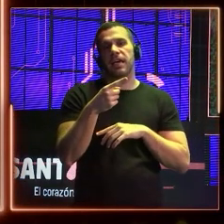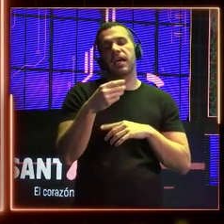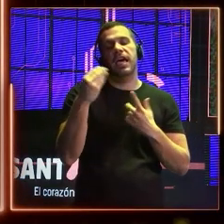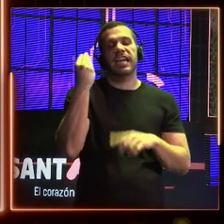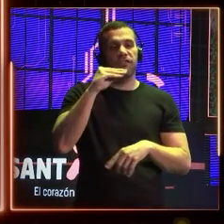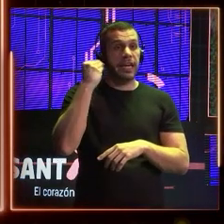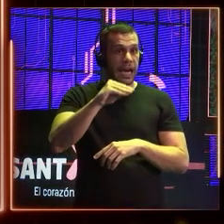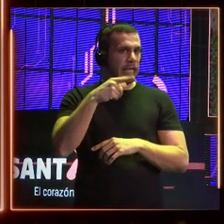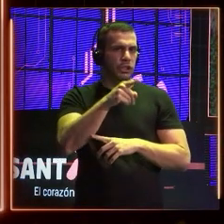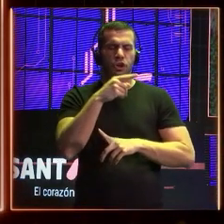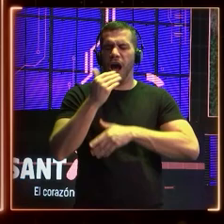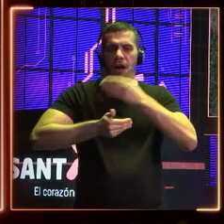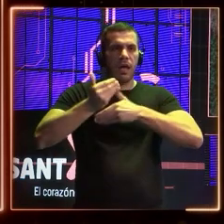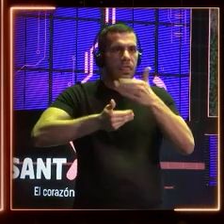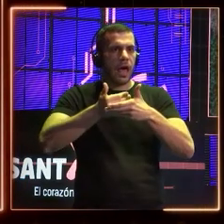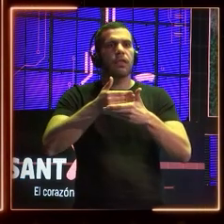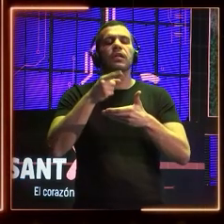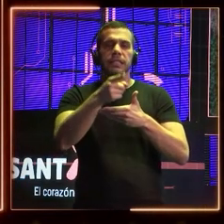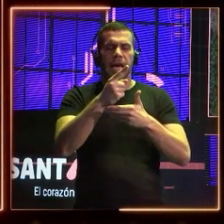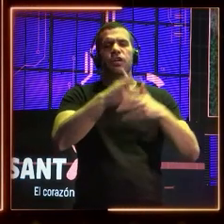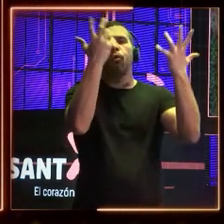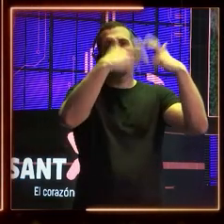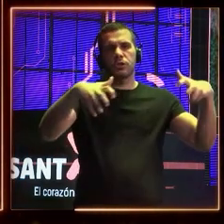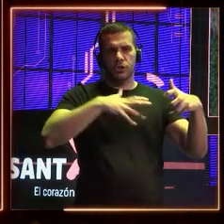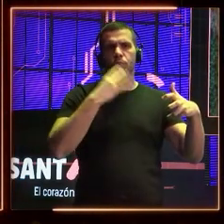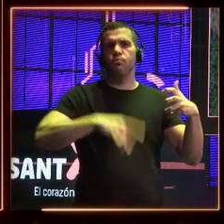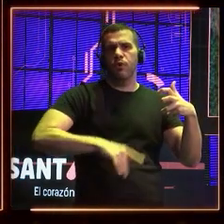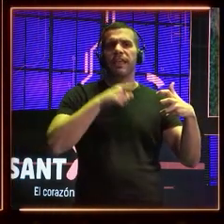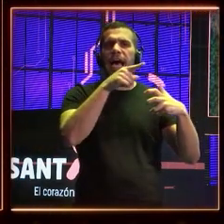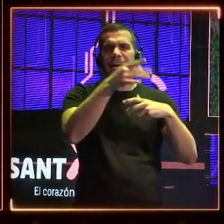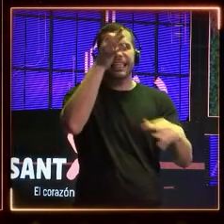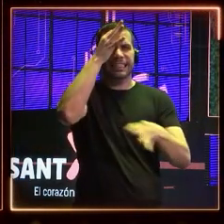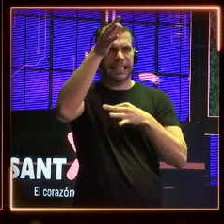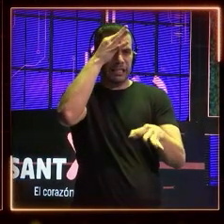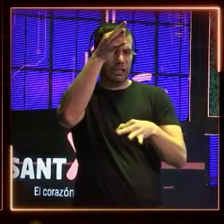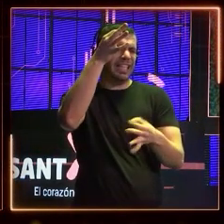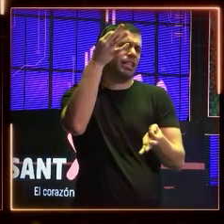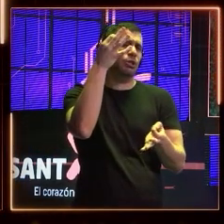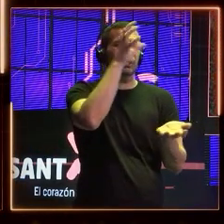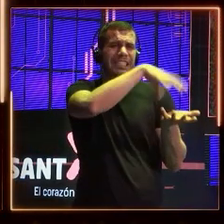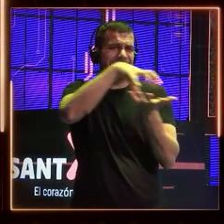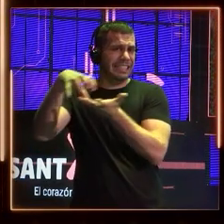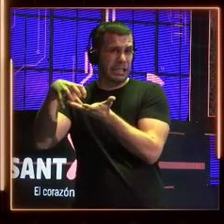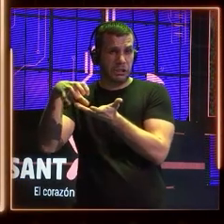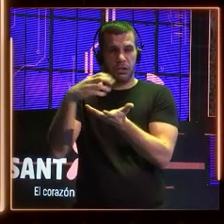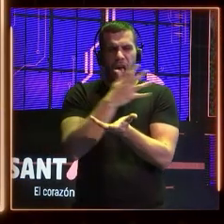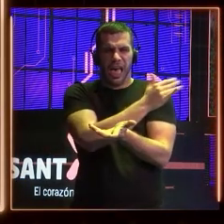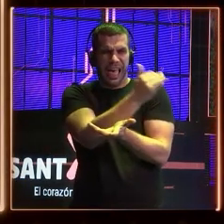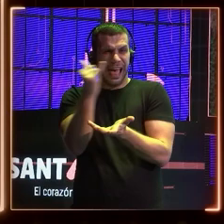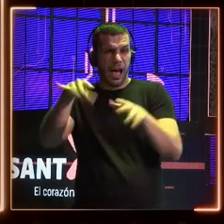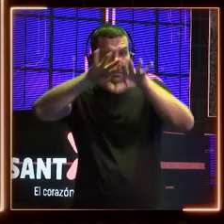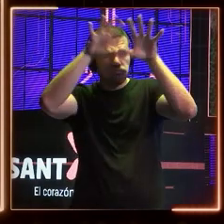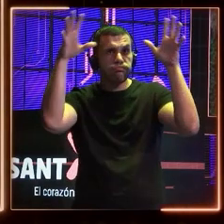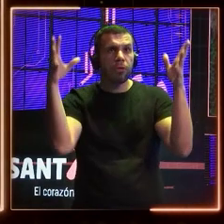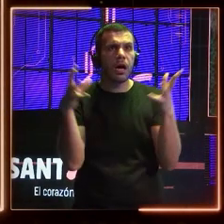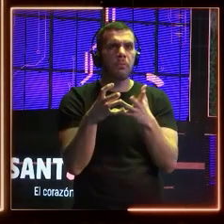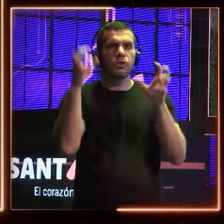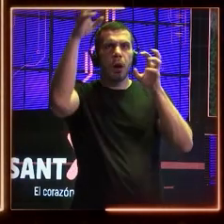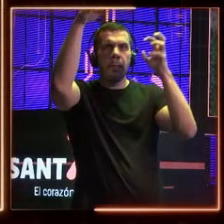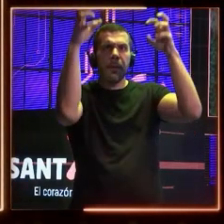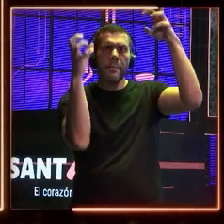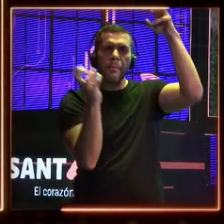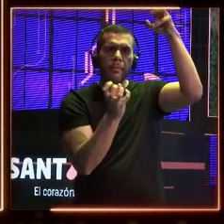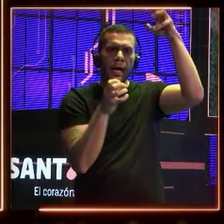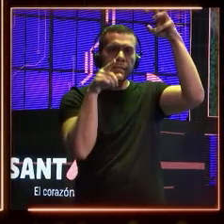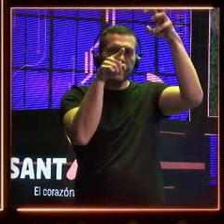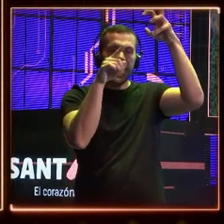capaces de computar Y eso es uno Data Center de esos Data Center hay decenas distribuidos por todo el mundo y que son los que fabrican la